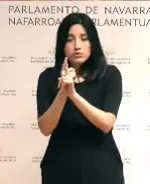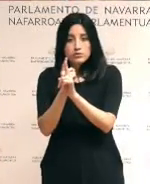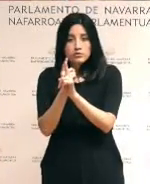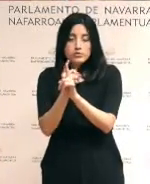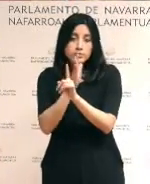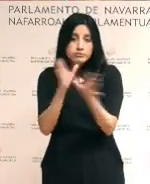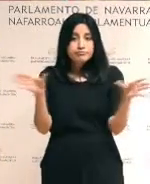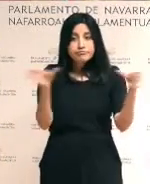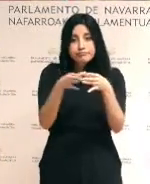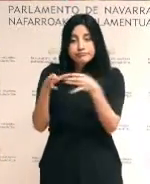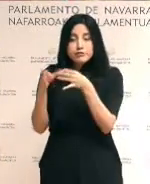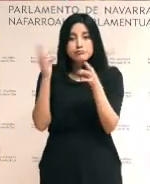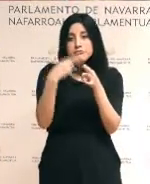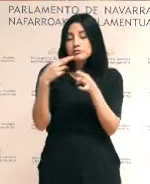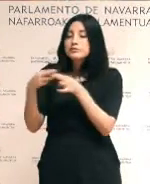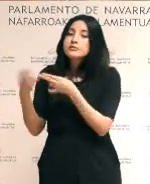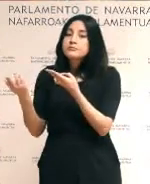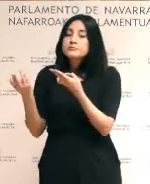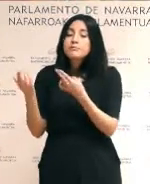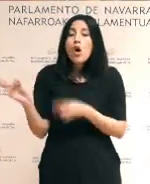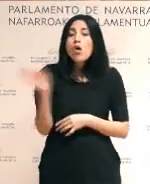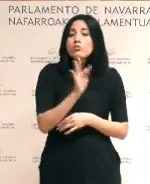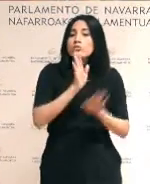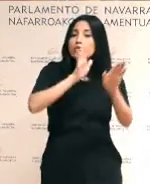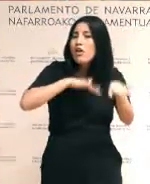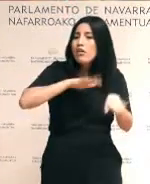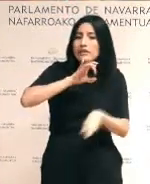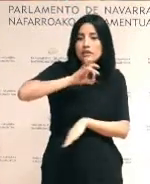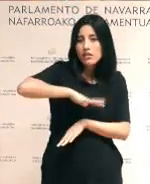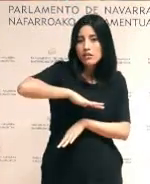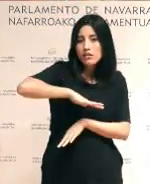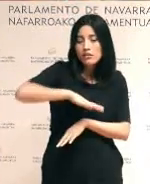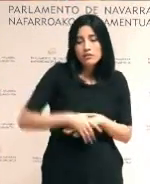parlamentarios forales. ¿Quiénes intervendrán en el turno a favor?